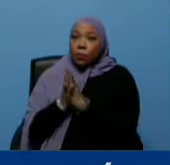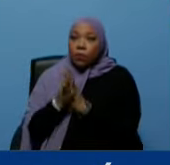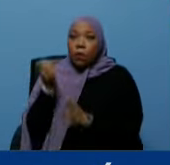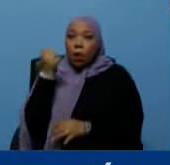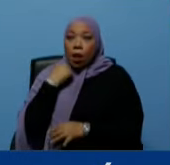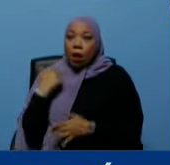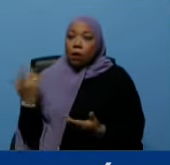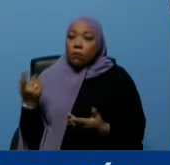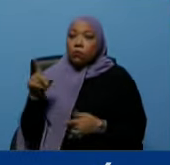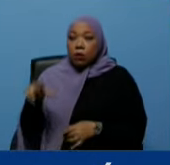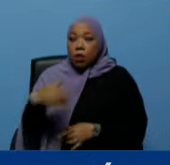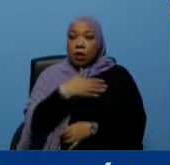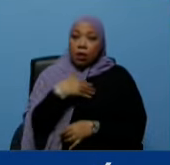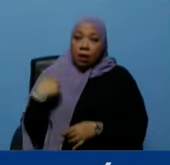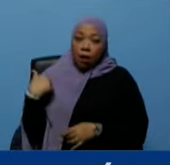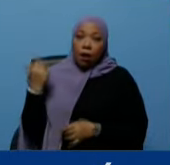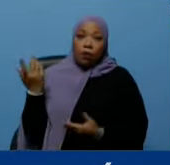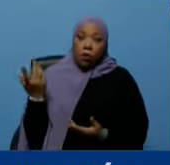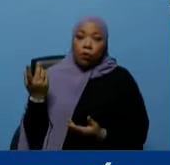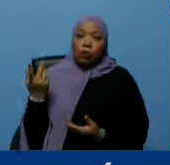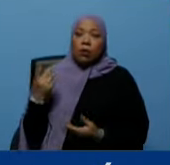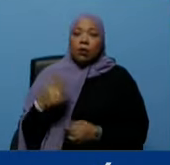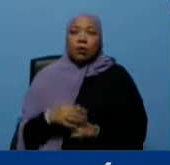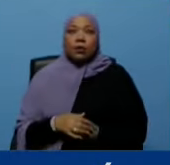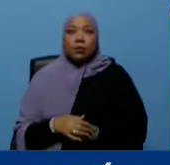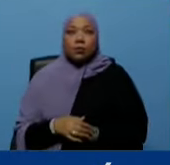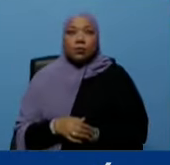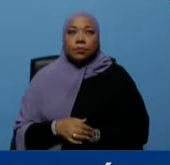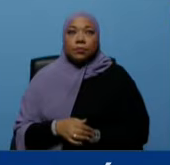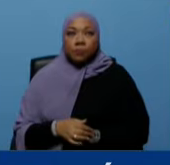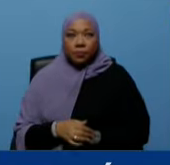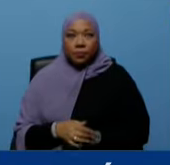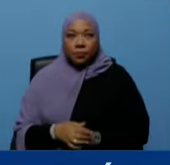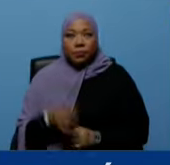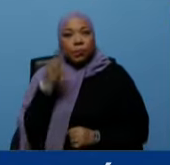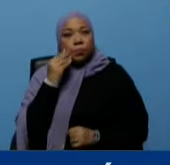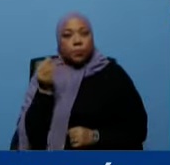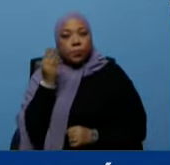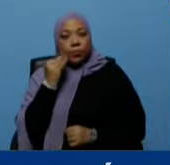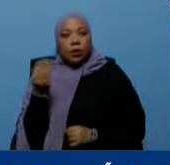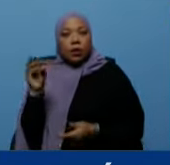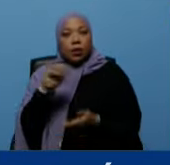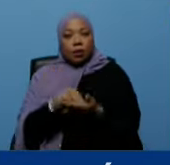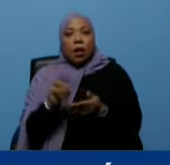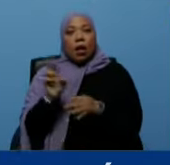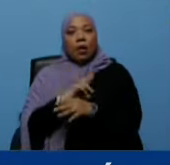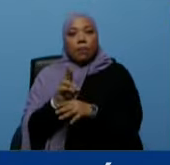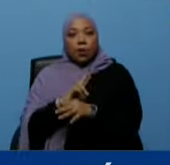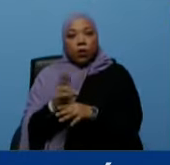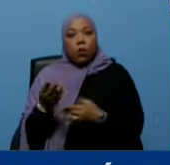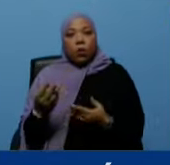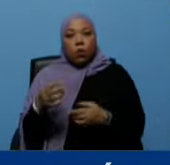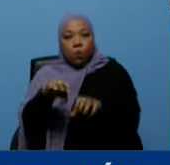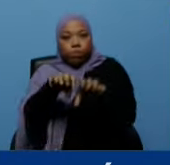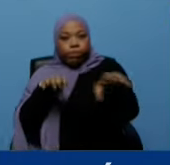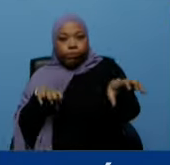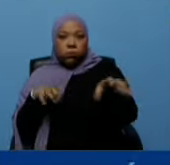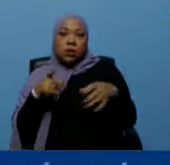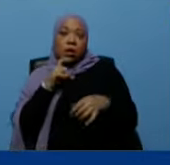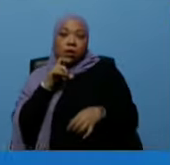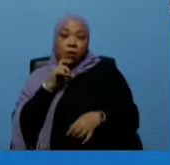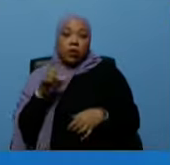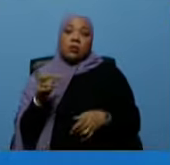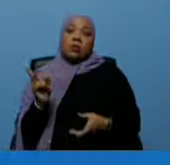Perfecto. Y vámonos por el país multiplicando experiencias como esta. Quiero de inmediato, doctora